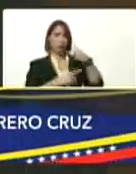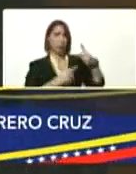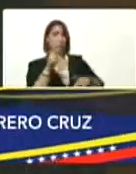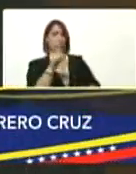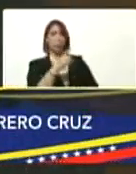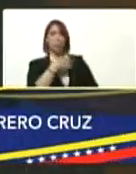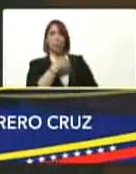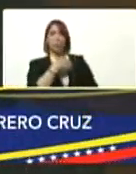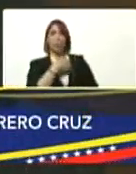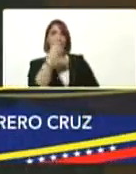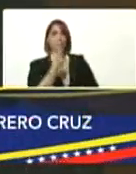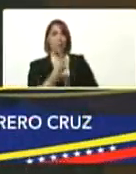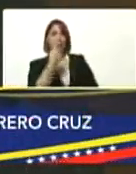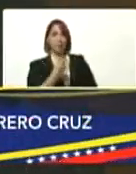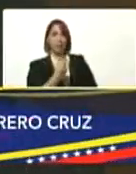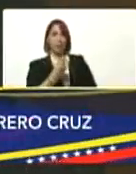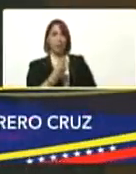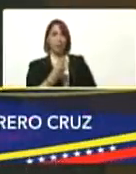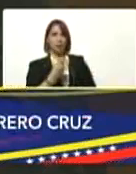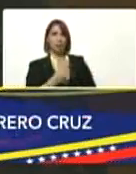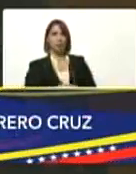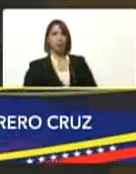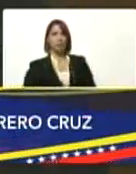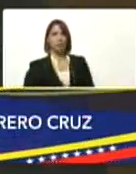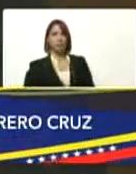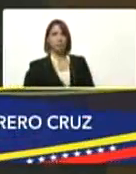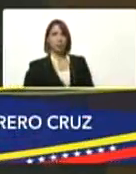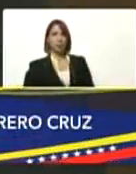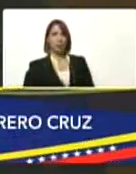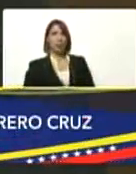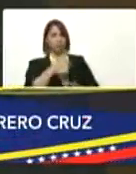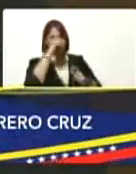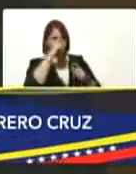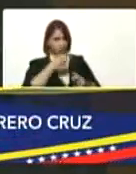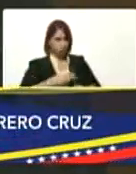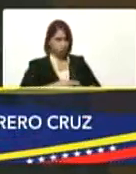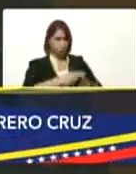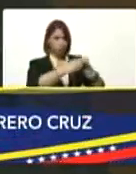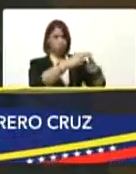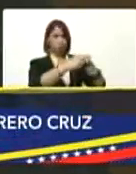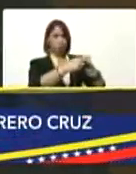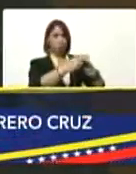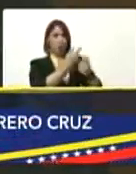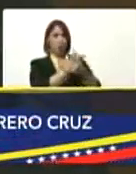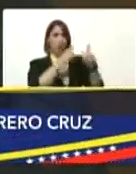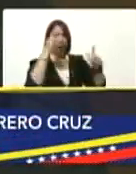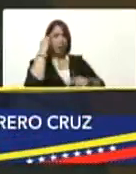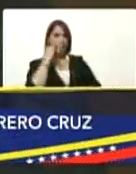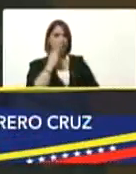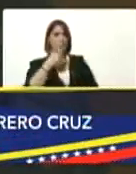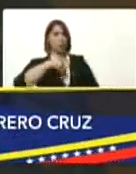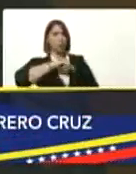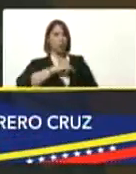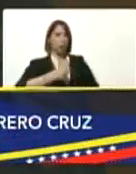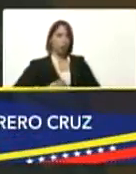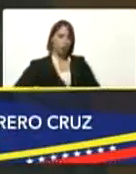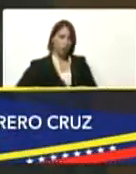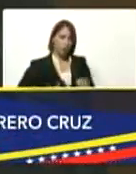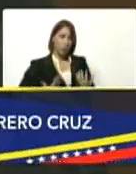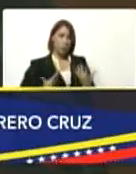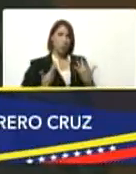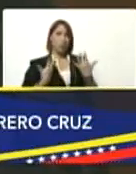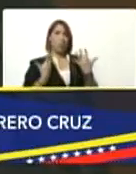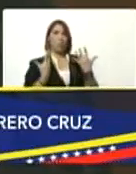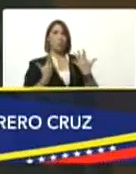faltar ir allí a rendirle tributo al libertador Simón Bolívar. Cuestión que nos emocionó y